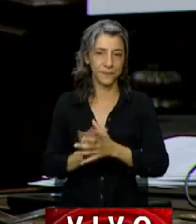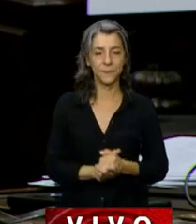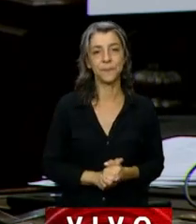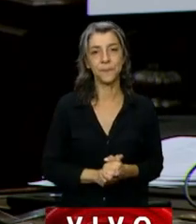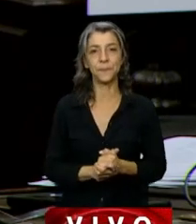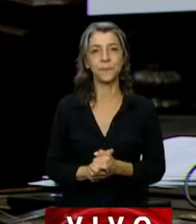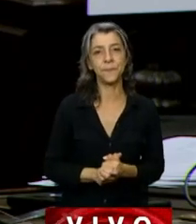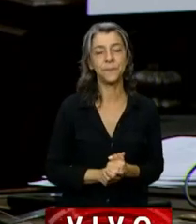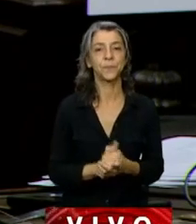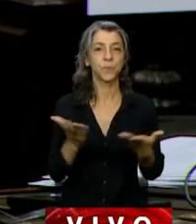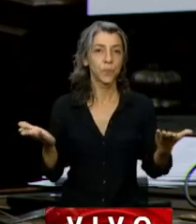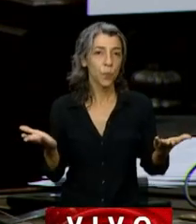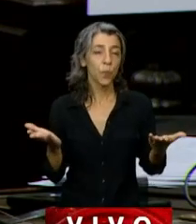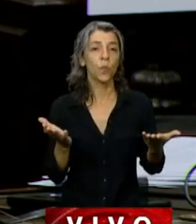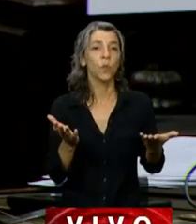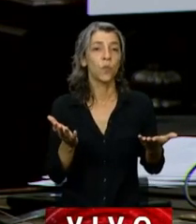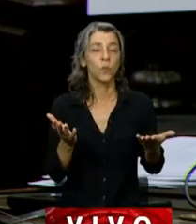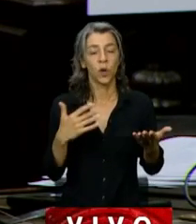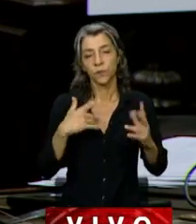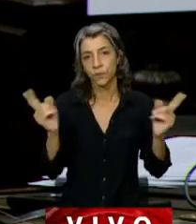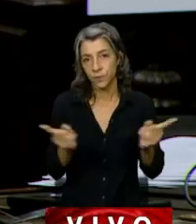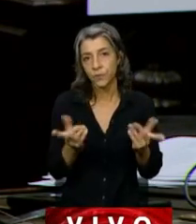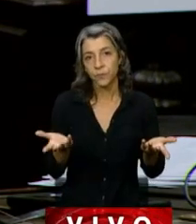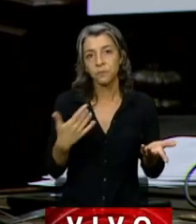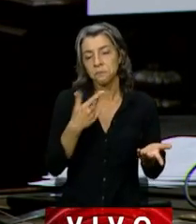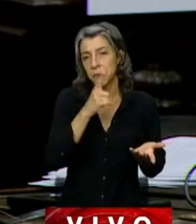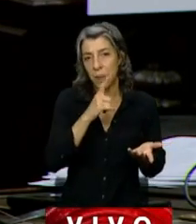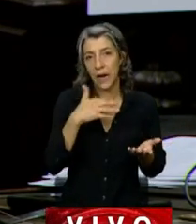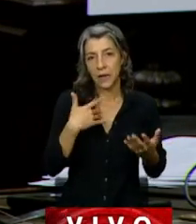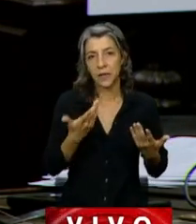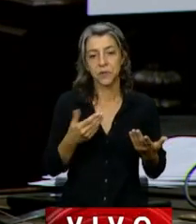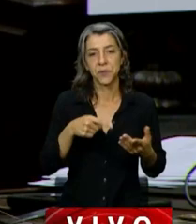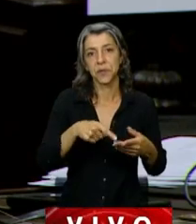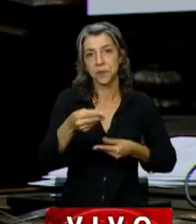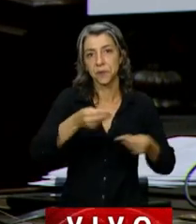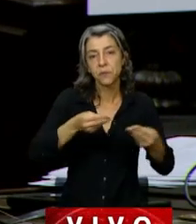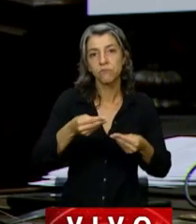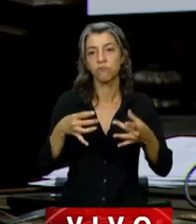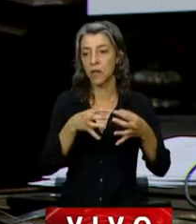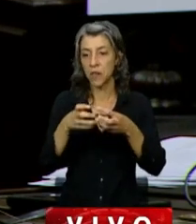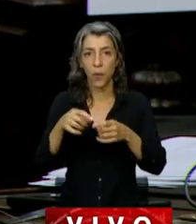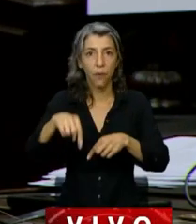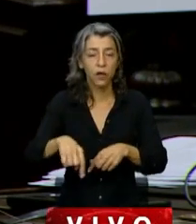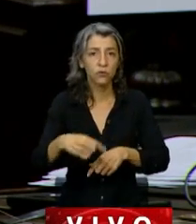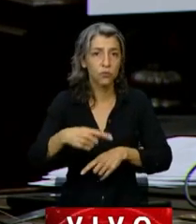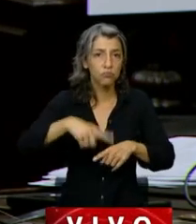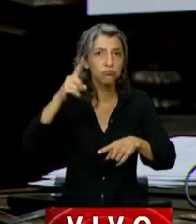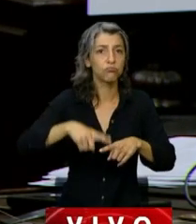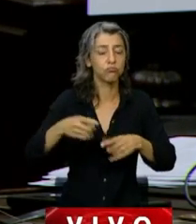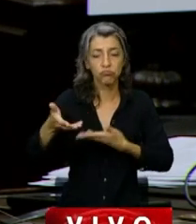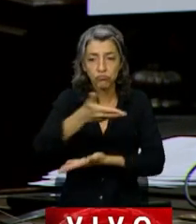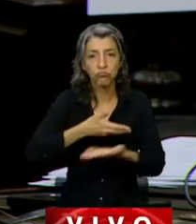Pero bueno, en resumidas cuentas, creo que el balance del debate del presupuesto fue muy positivo, porque se